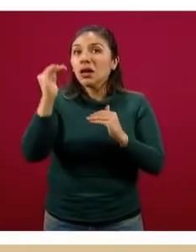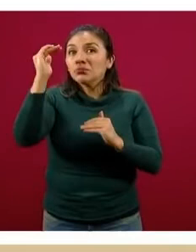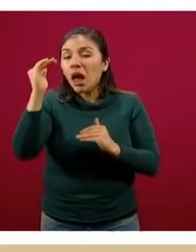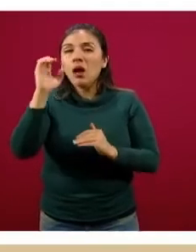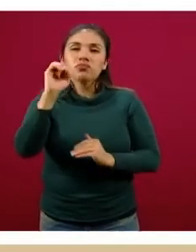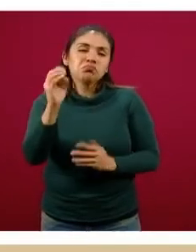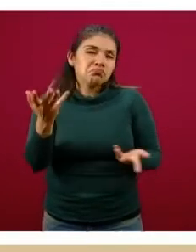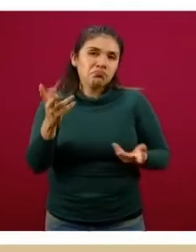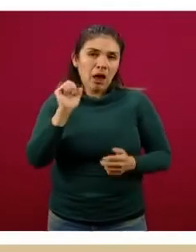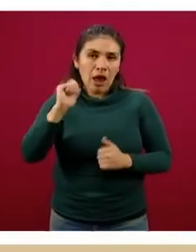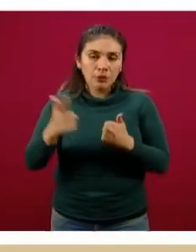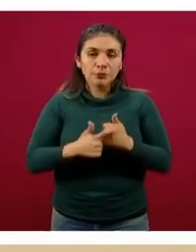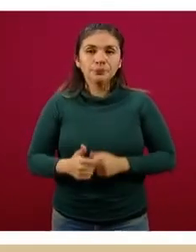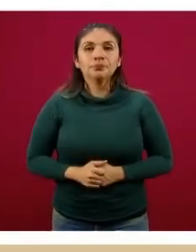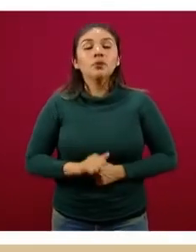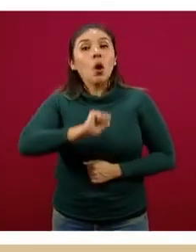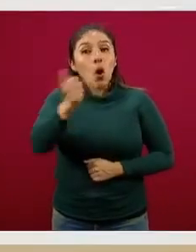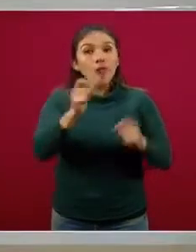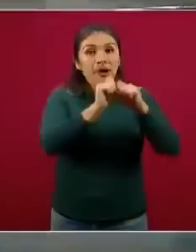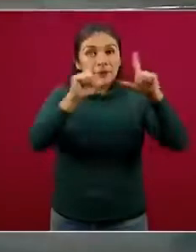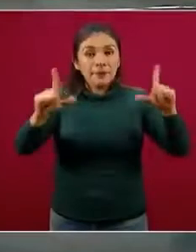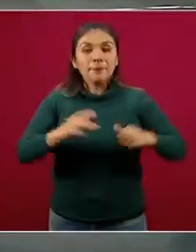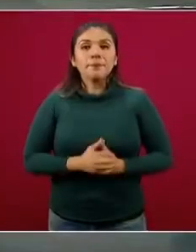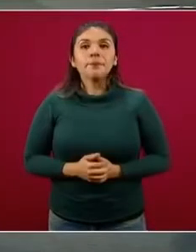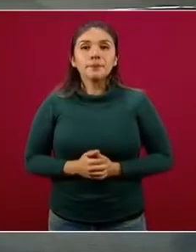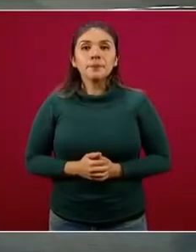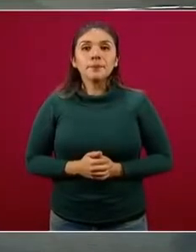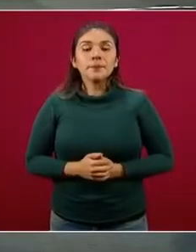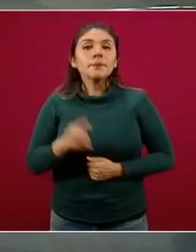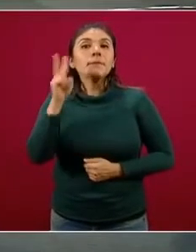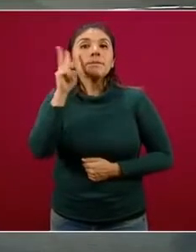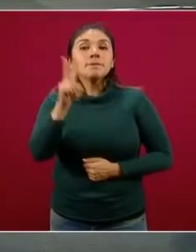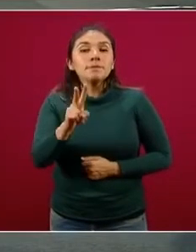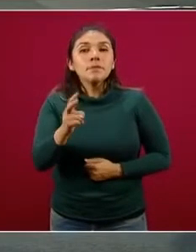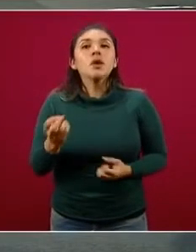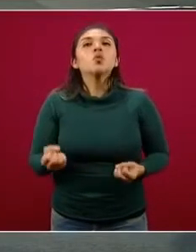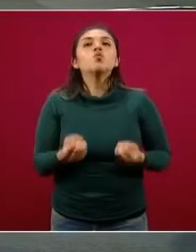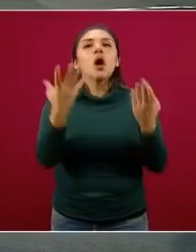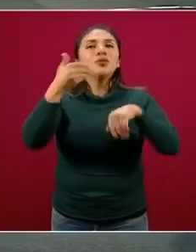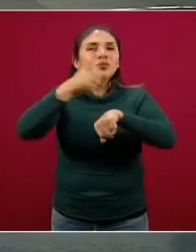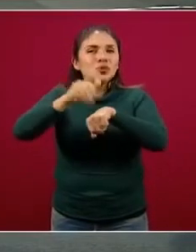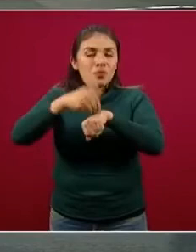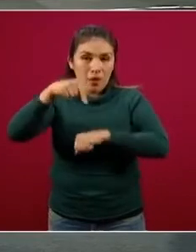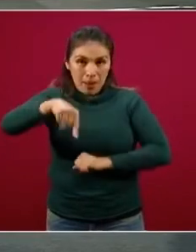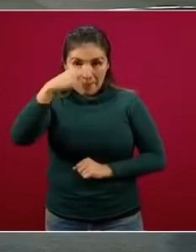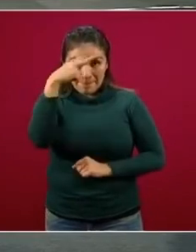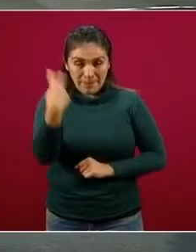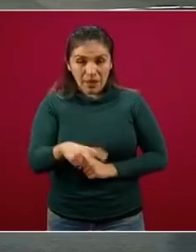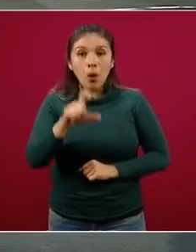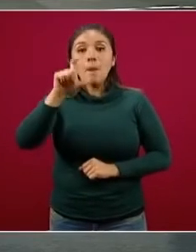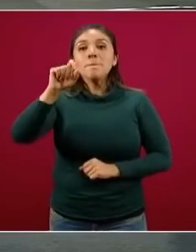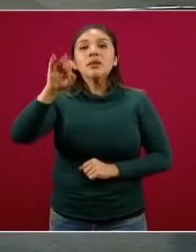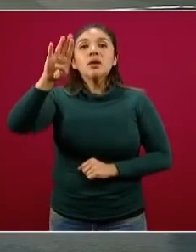tal. En la siguiente diapositiva vemos la actualización de las cifras para México.